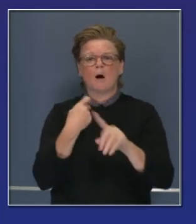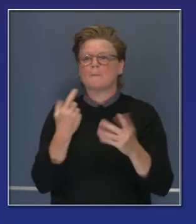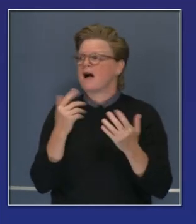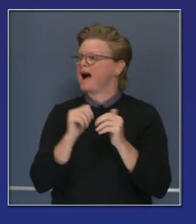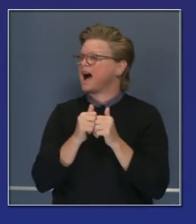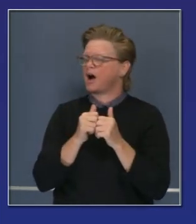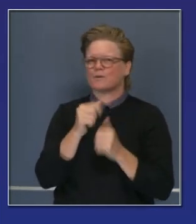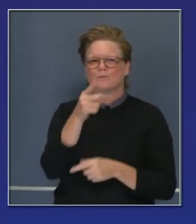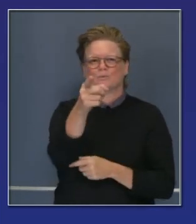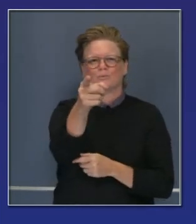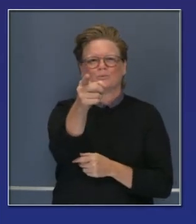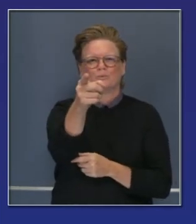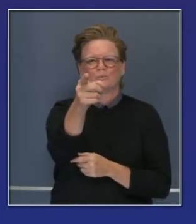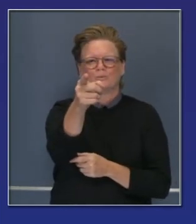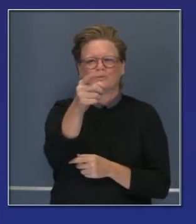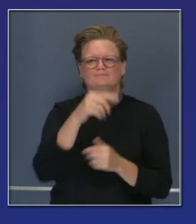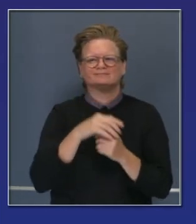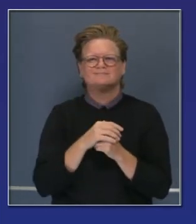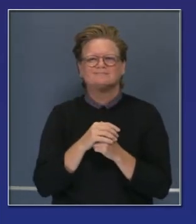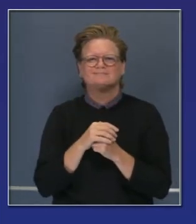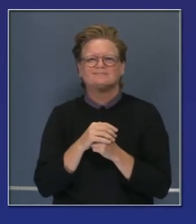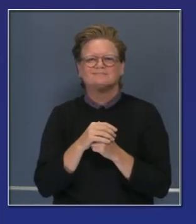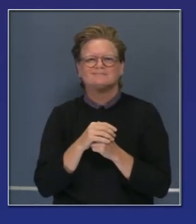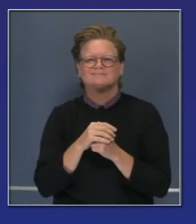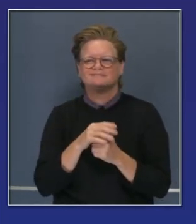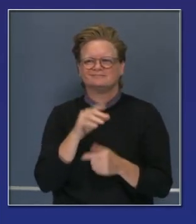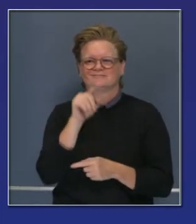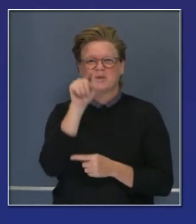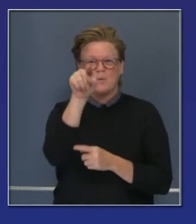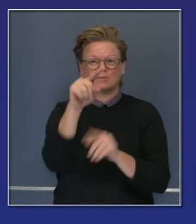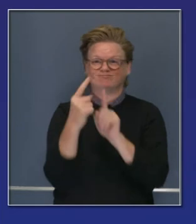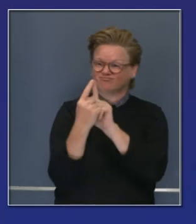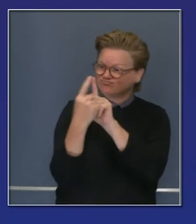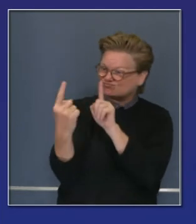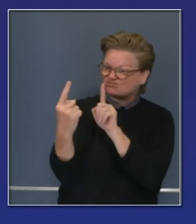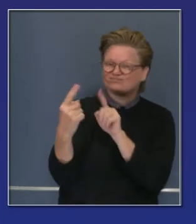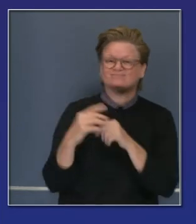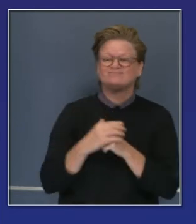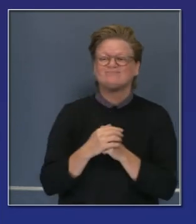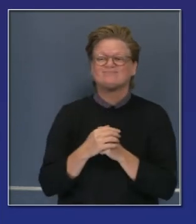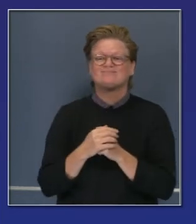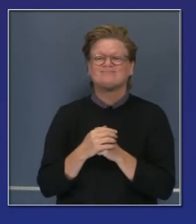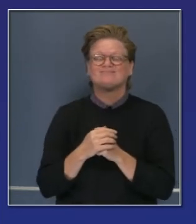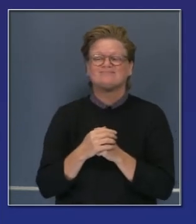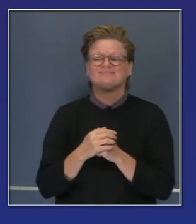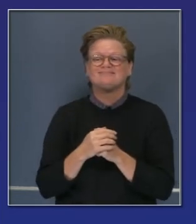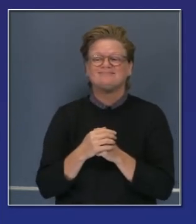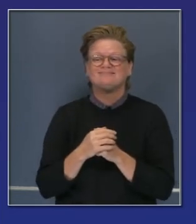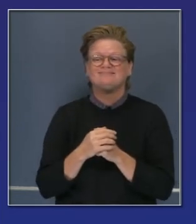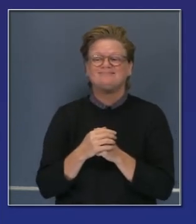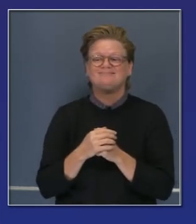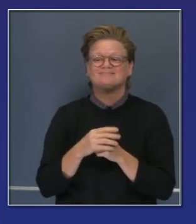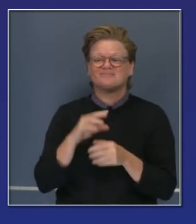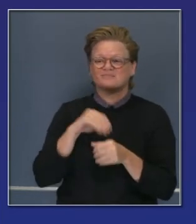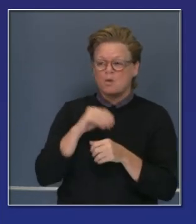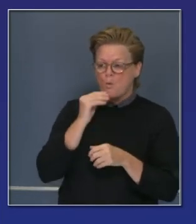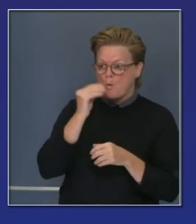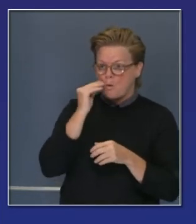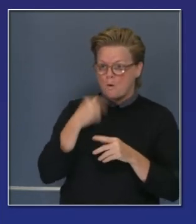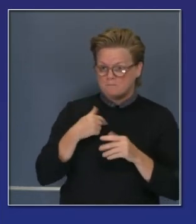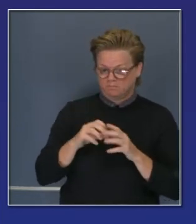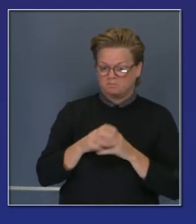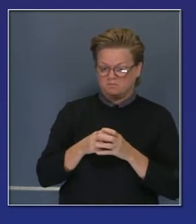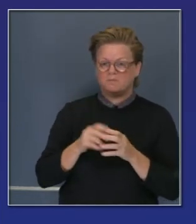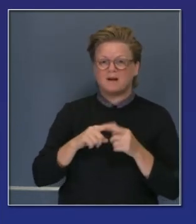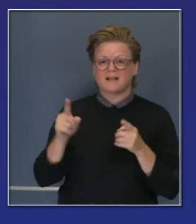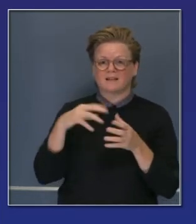ustedes, el espacio que ustedes creen entre sus familiares, compañeros, amigos, ese espacio